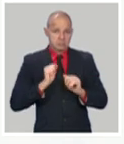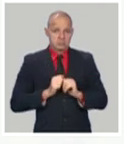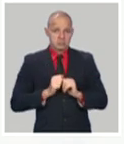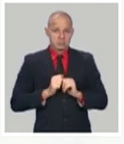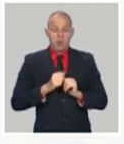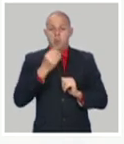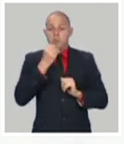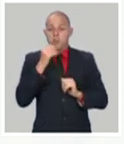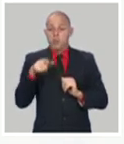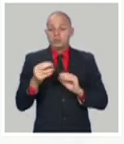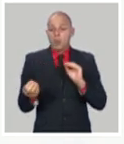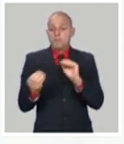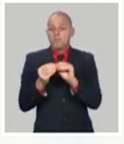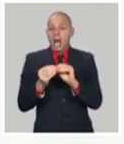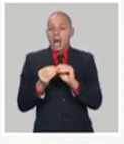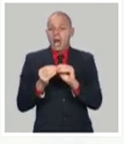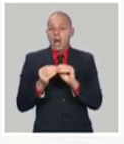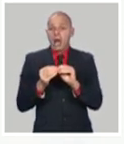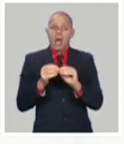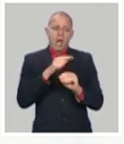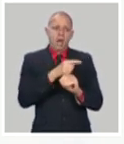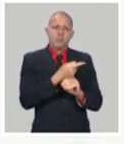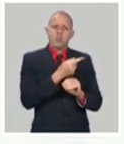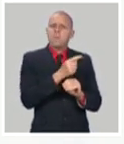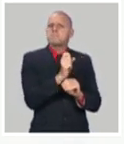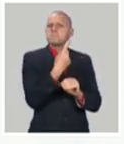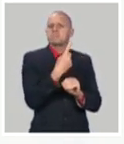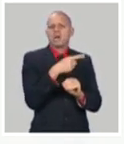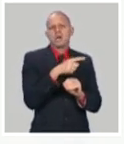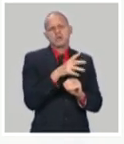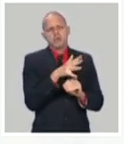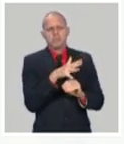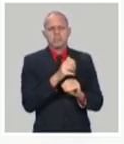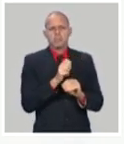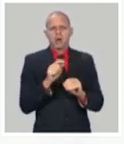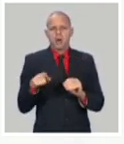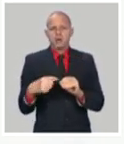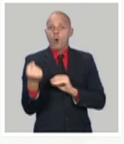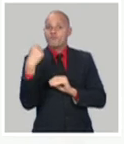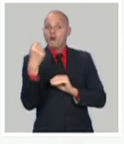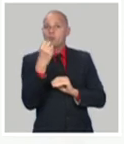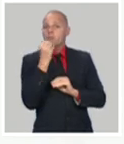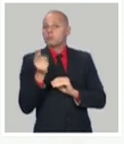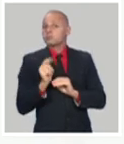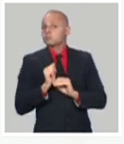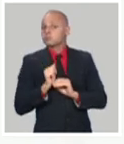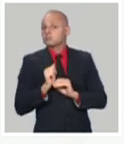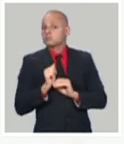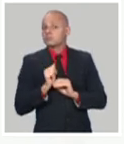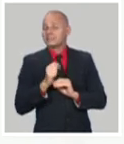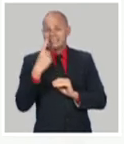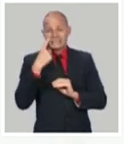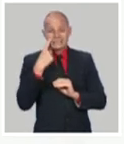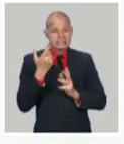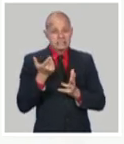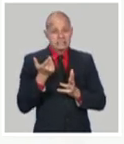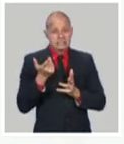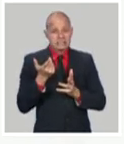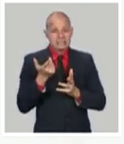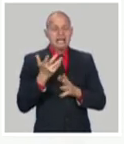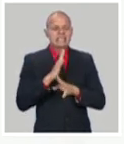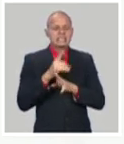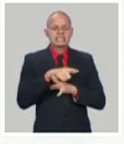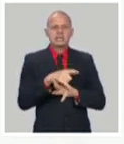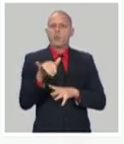posibilidad de muerte. Pero podemos pensar un poco más atrás, que el virus se replique más y que produzca mayor carga